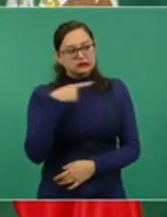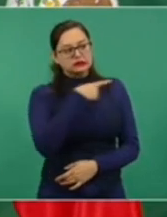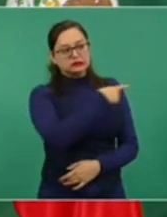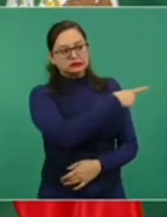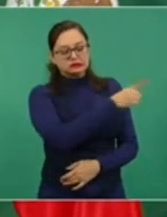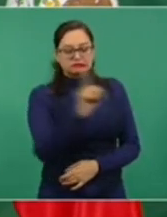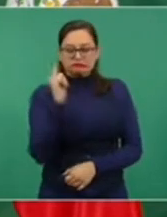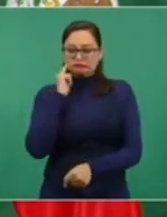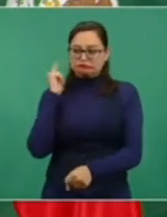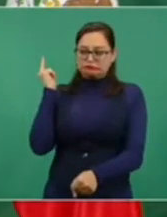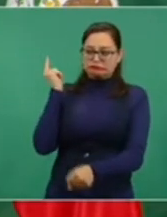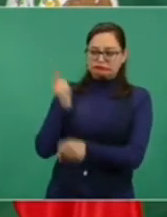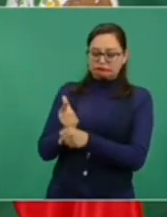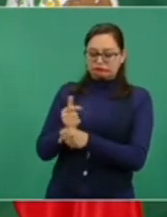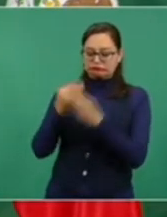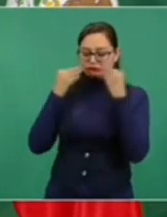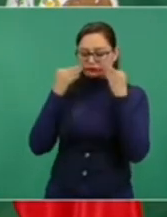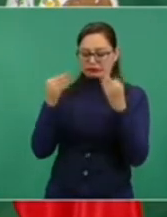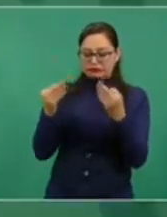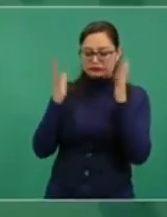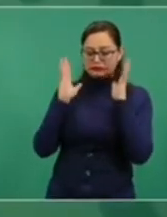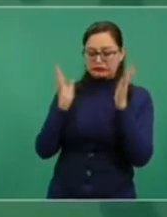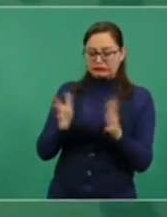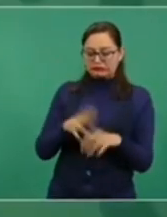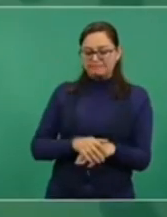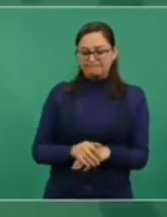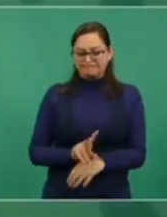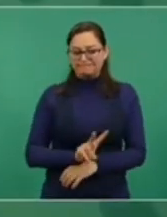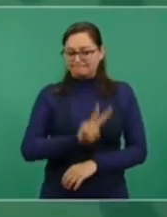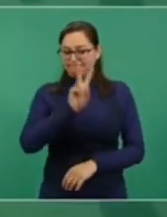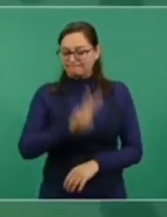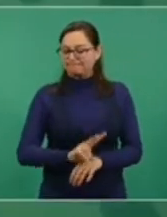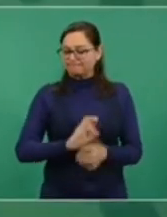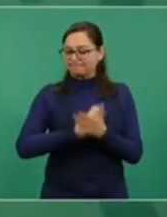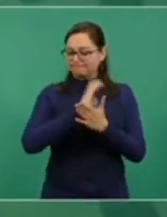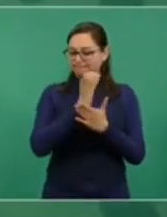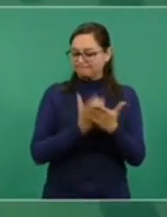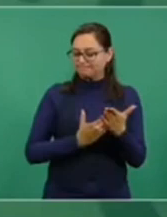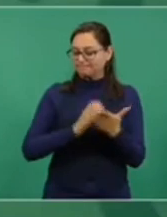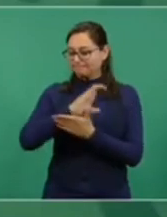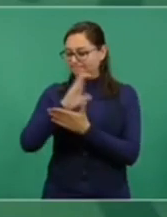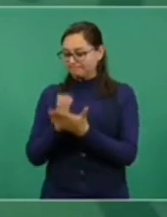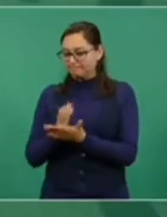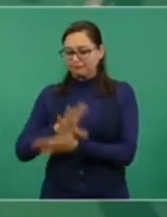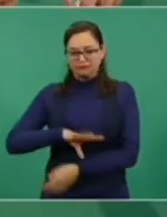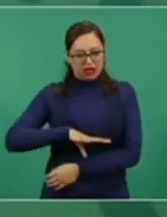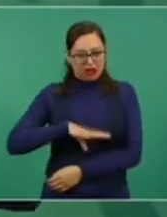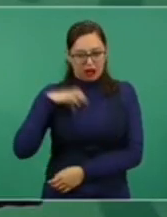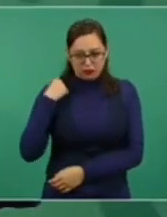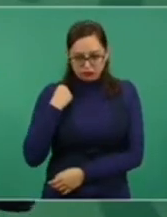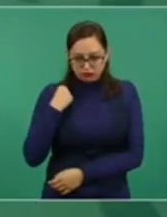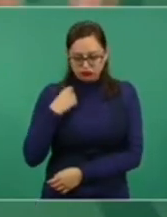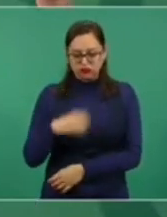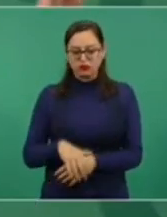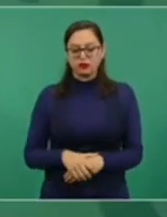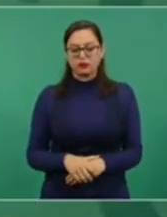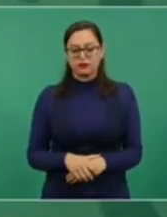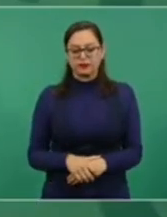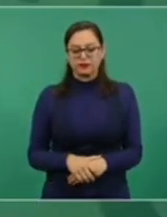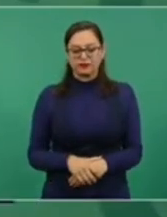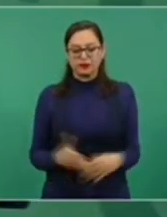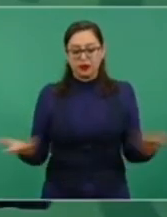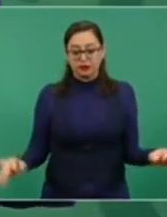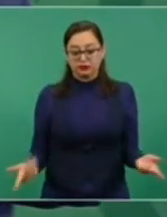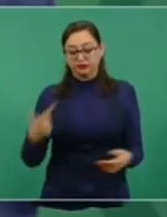esos son contratos abusivos, en donde yo pago que soy